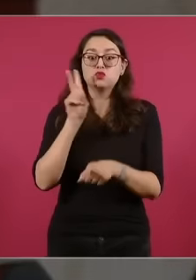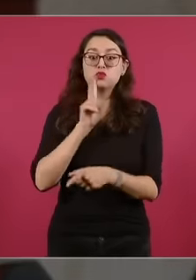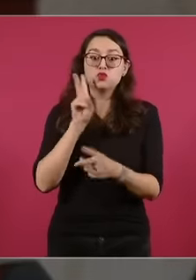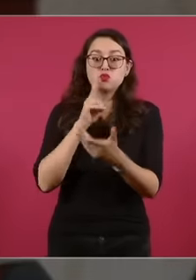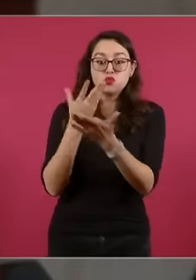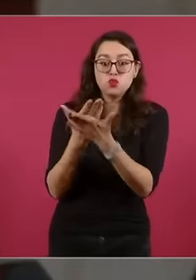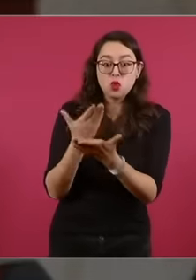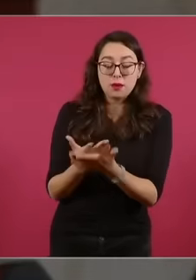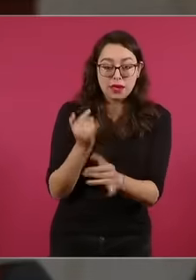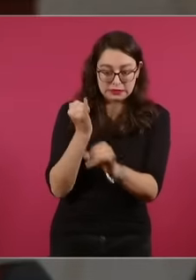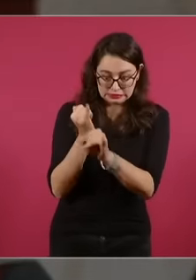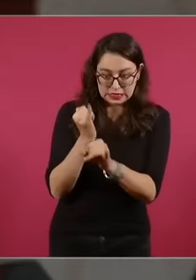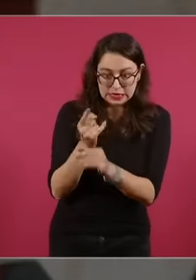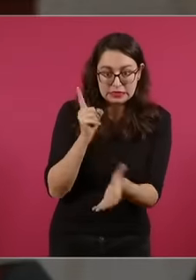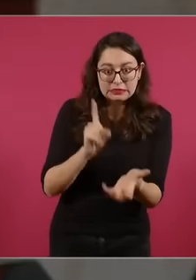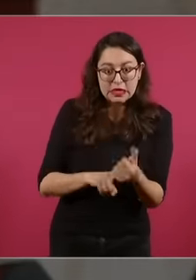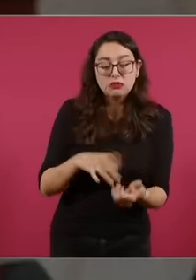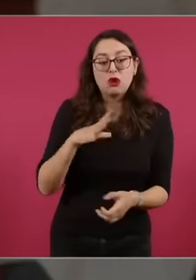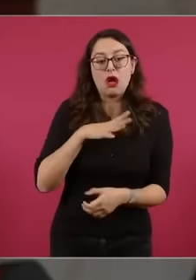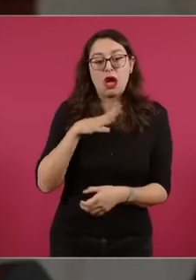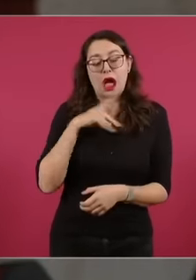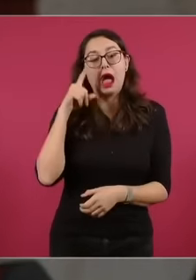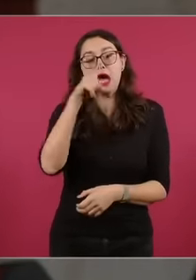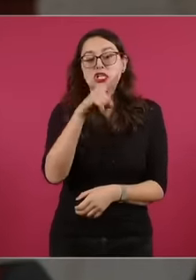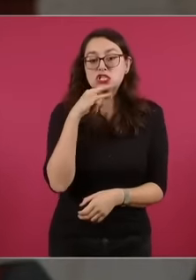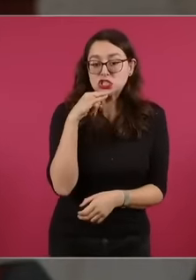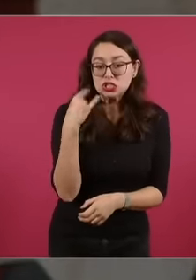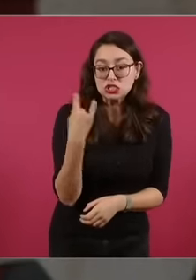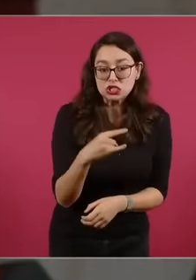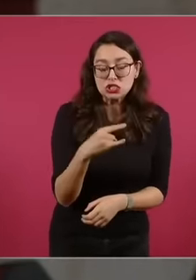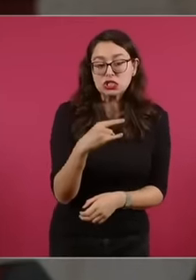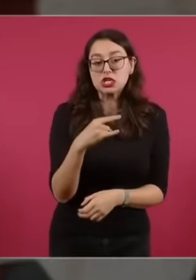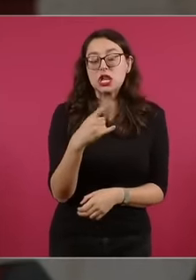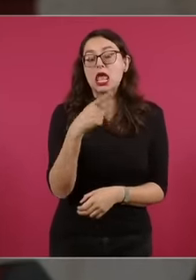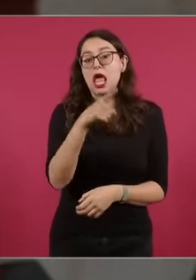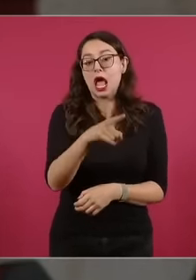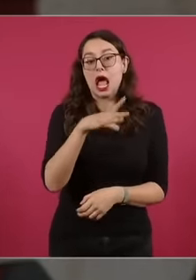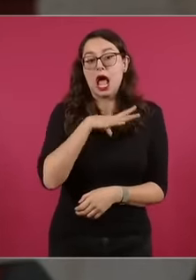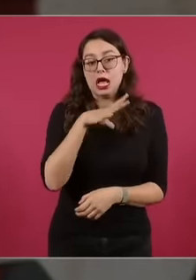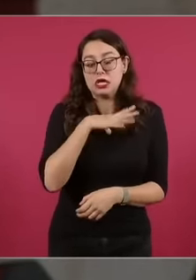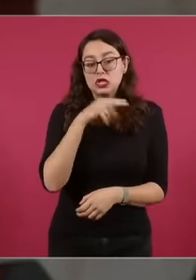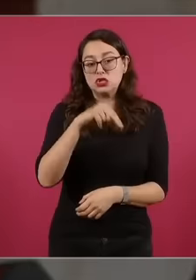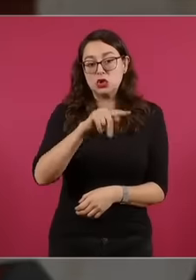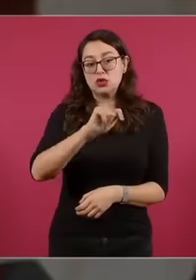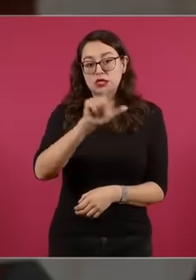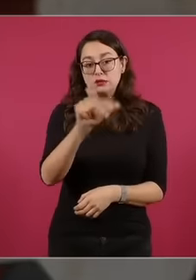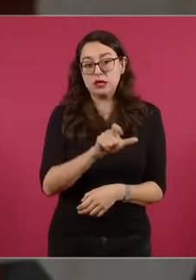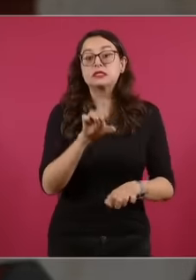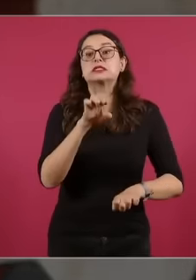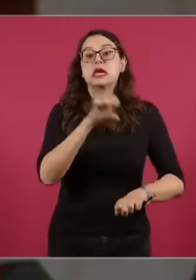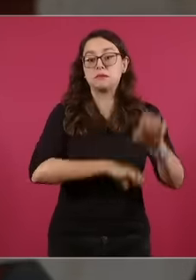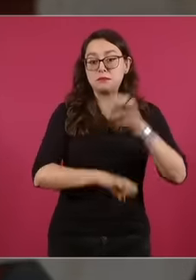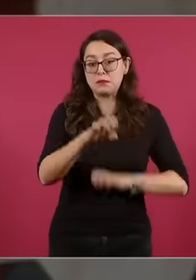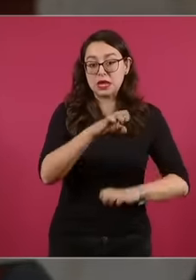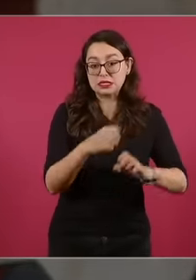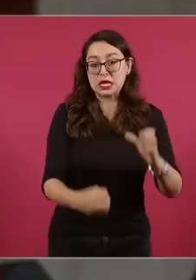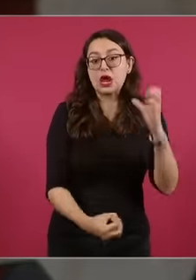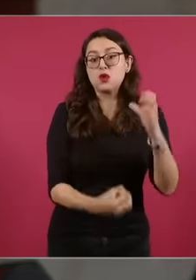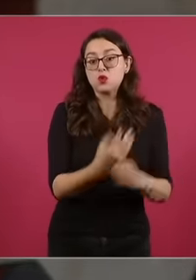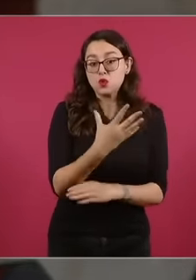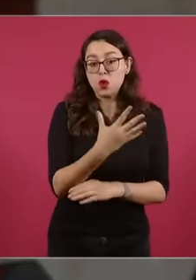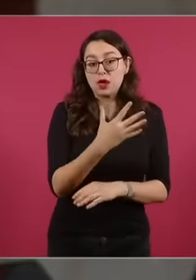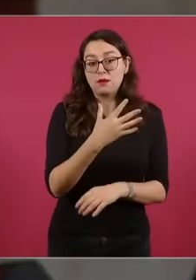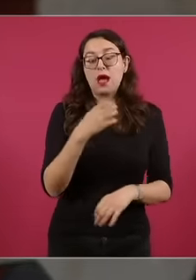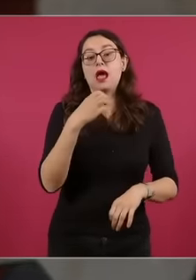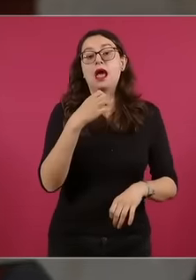internet, incluso en Chile Notimex creó una empresa aparte, y es hora que les han notificado en